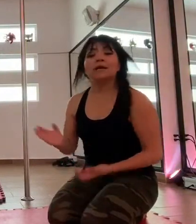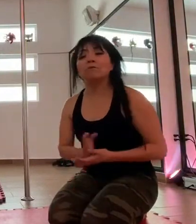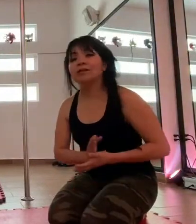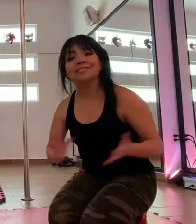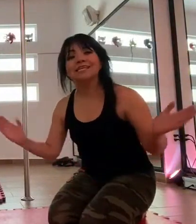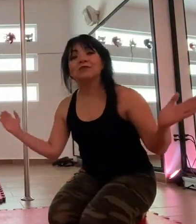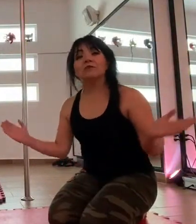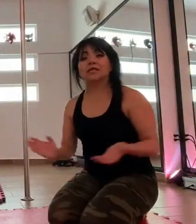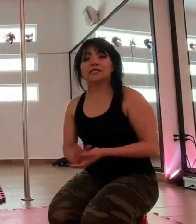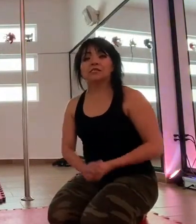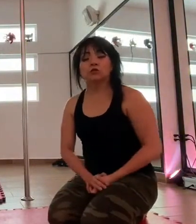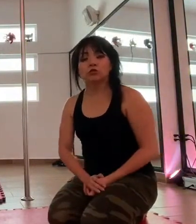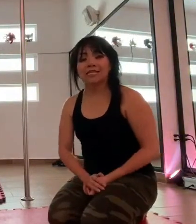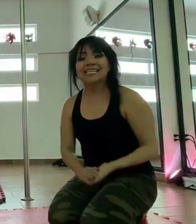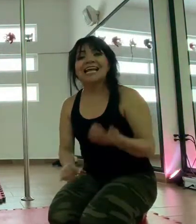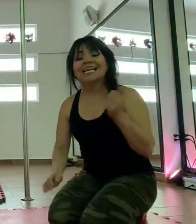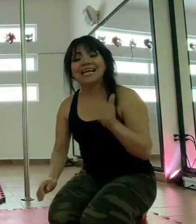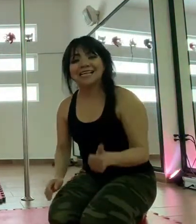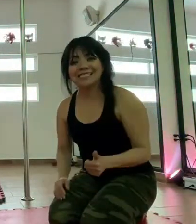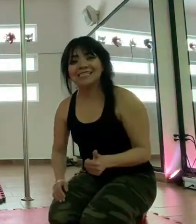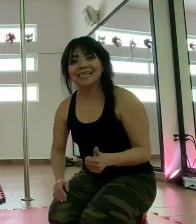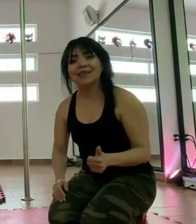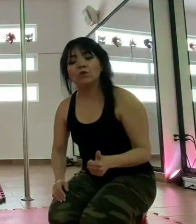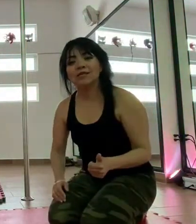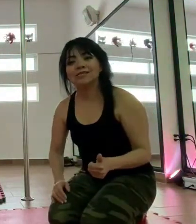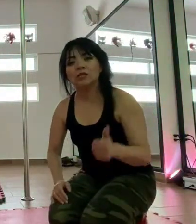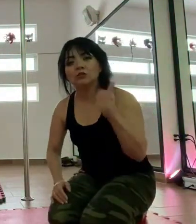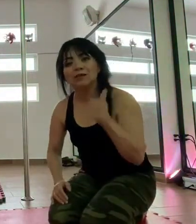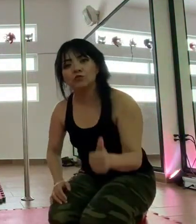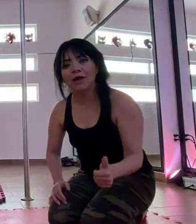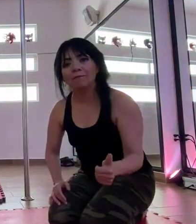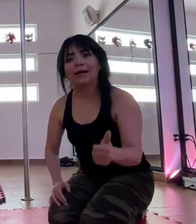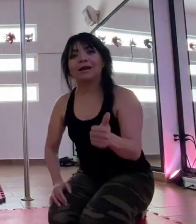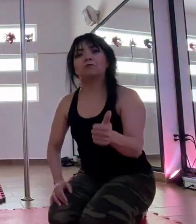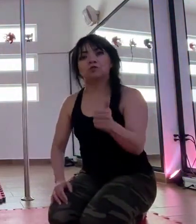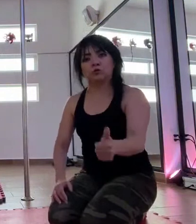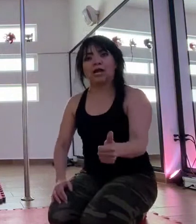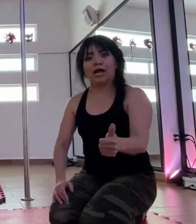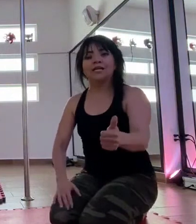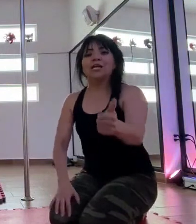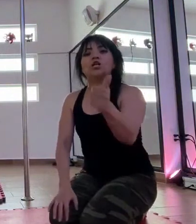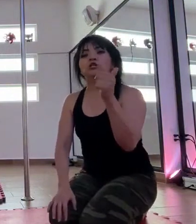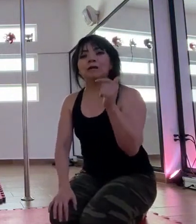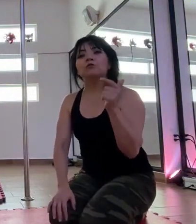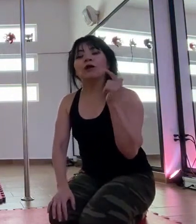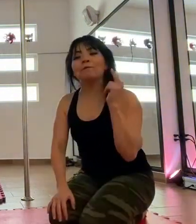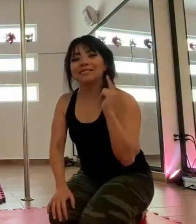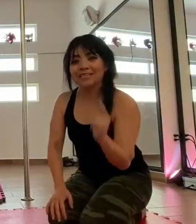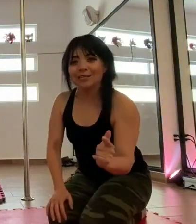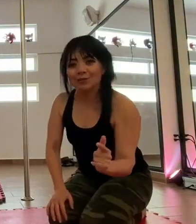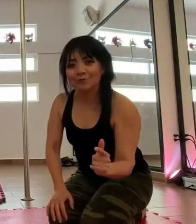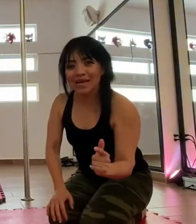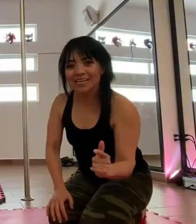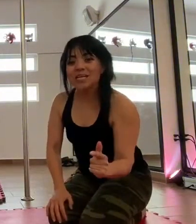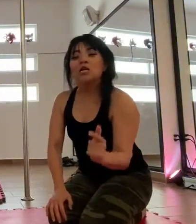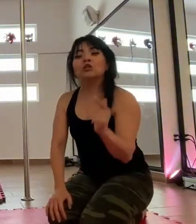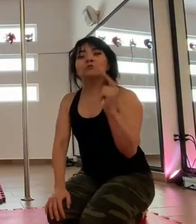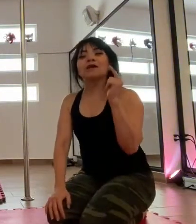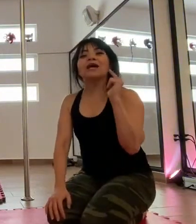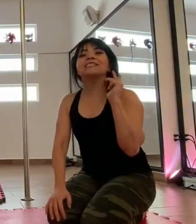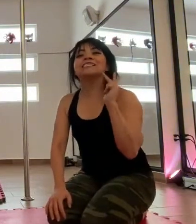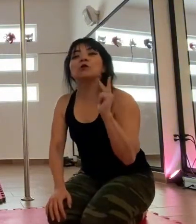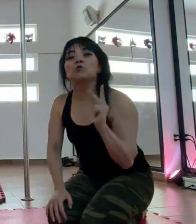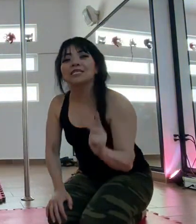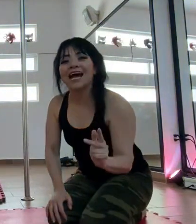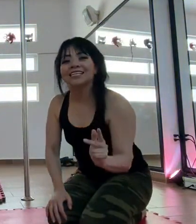hacer que pueda hacer diferentes cosas. La elasticidad, acuérdense, nos va a ayudar para postura, nos va a ayudar para sentirnos bien,